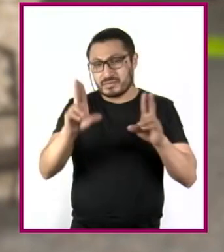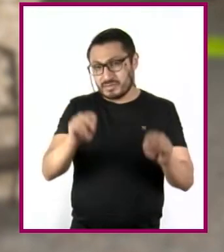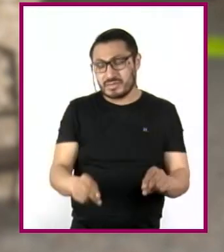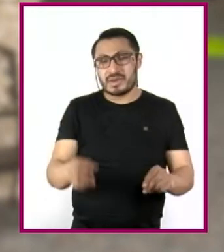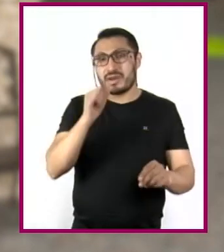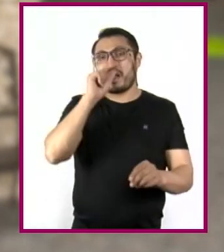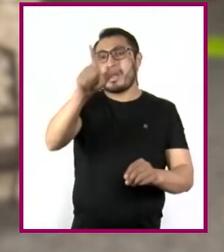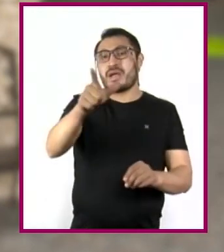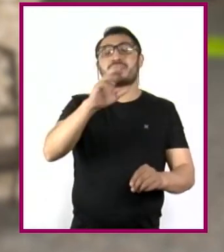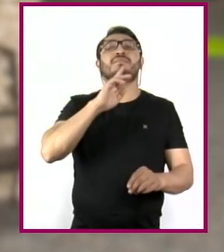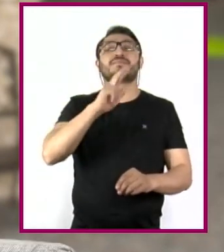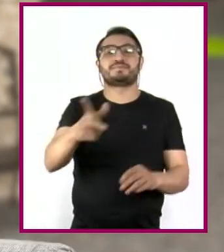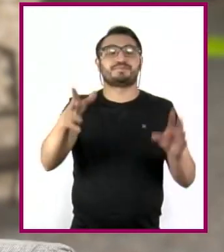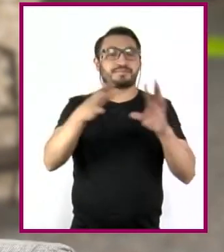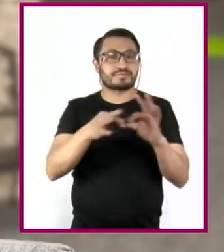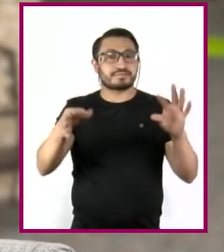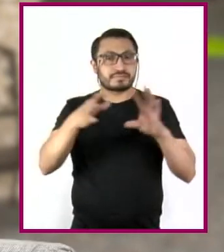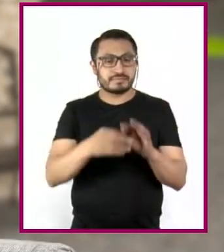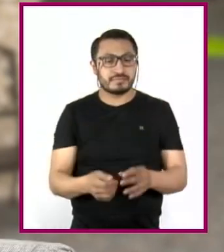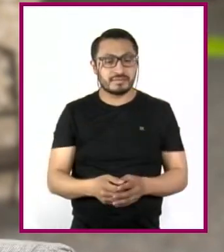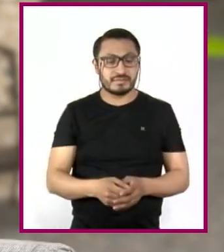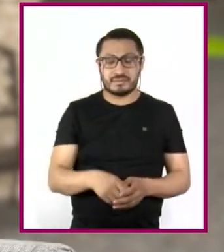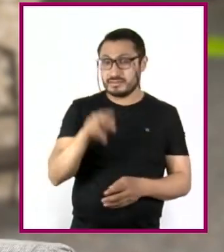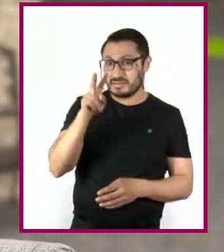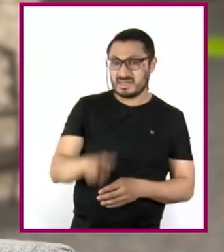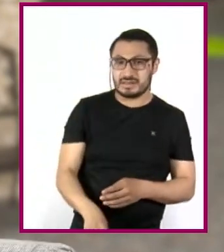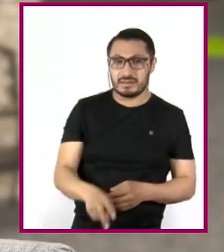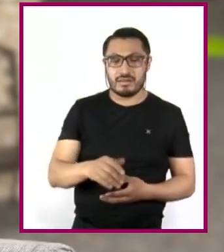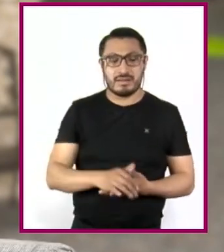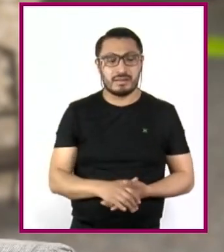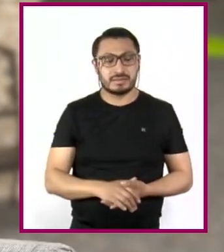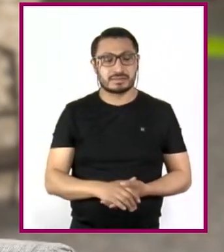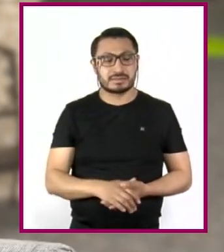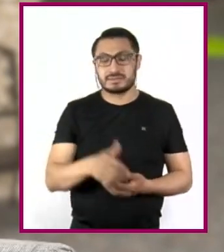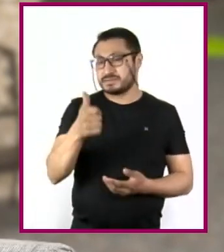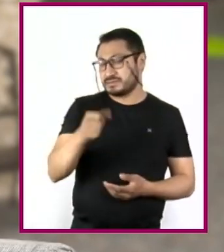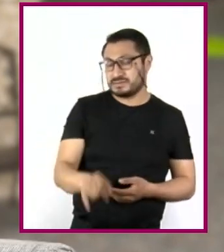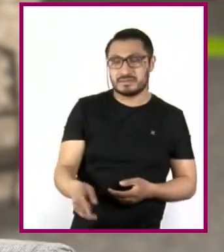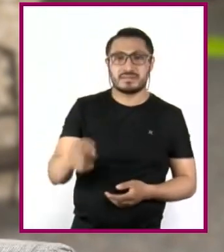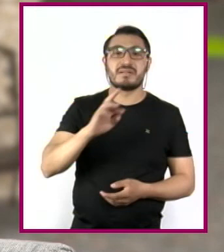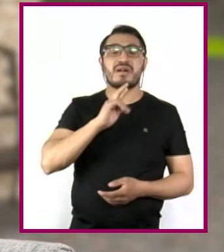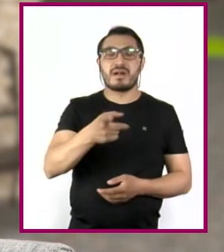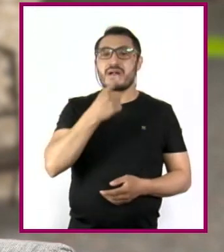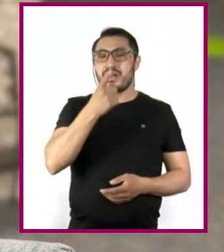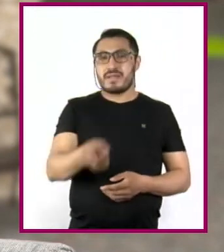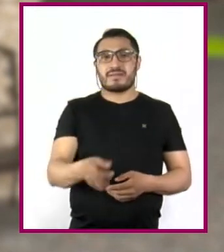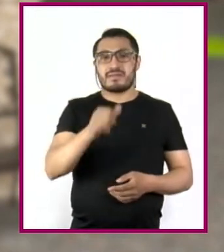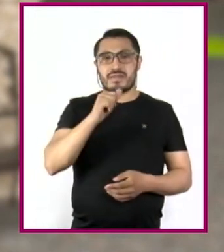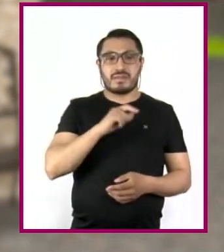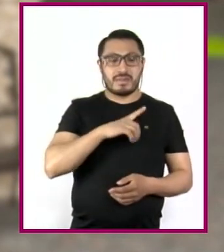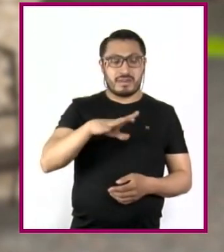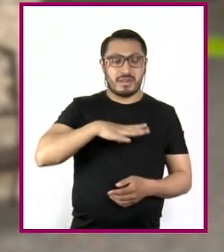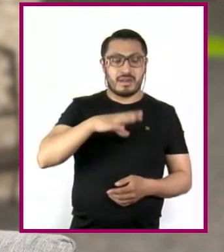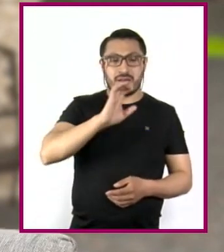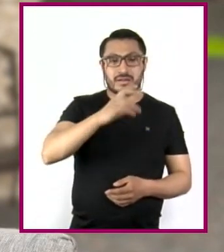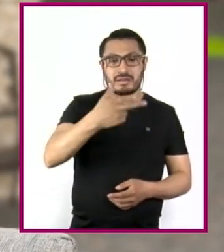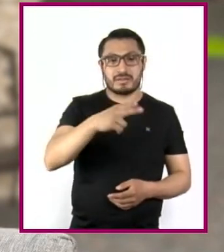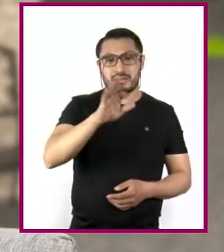es nuestra mejor explicación. ¿En serio? Con ese argumento podemos concluir que existe el chiflón. ¿El